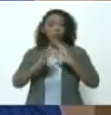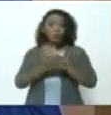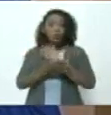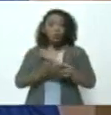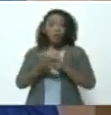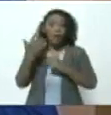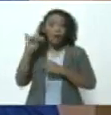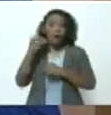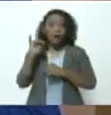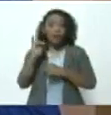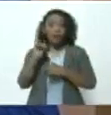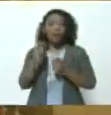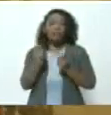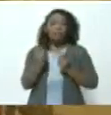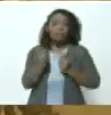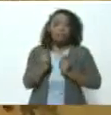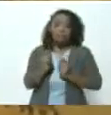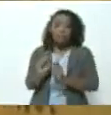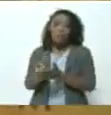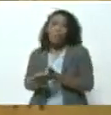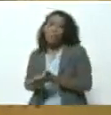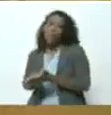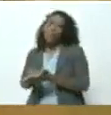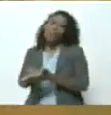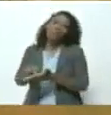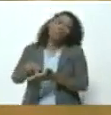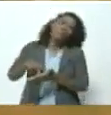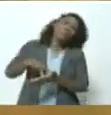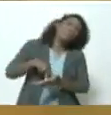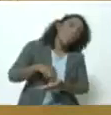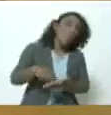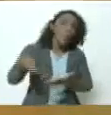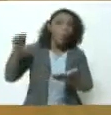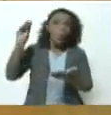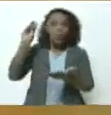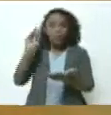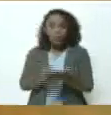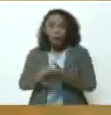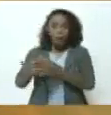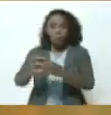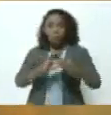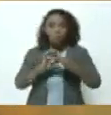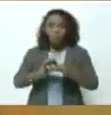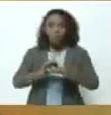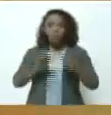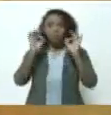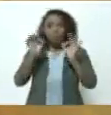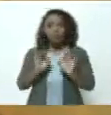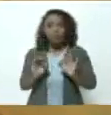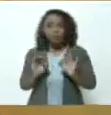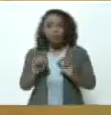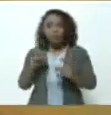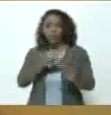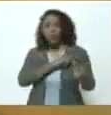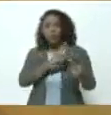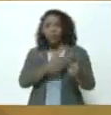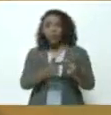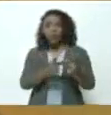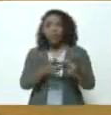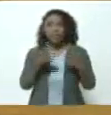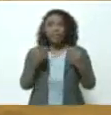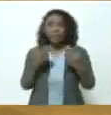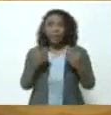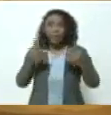está intentando surgir nuevamente con la unión justamente de todas estas voluntades de